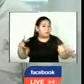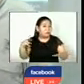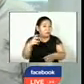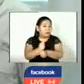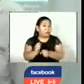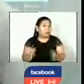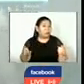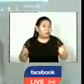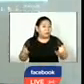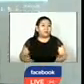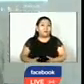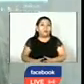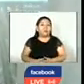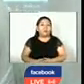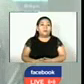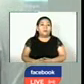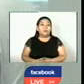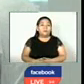de la siguiente manera